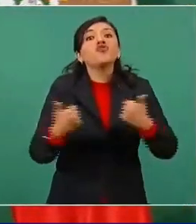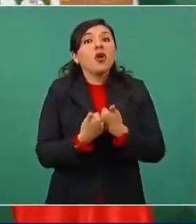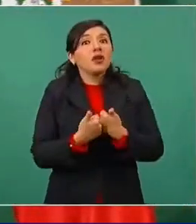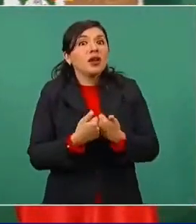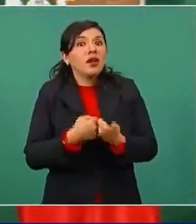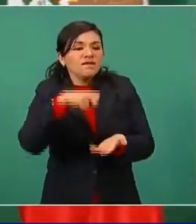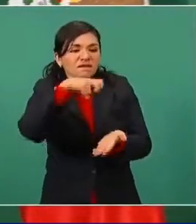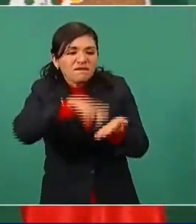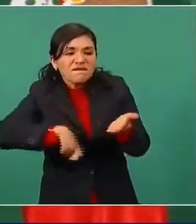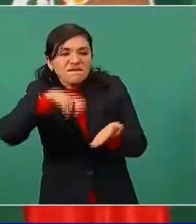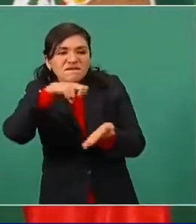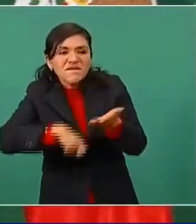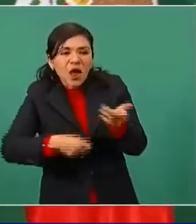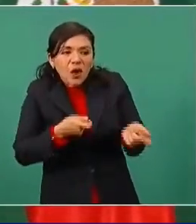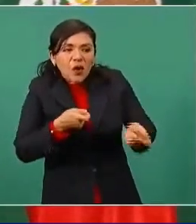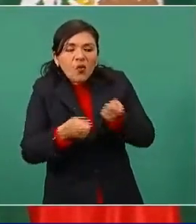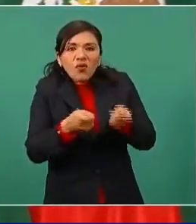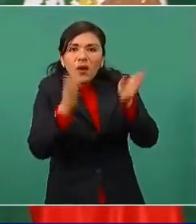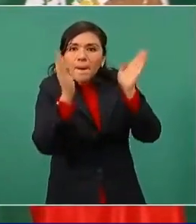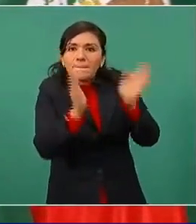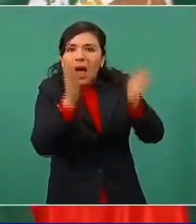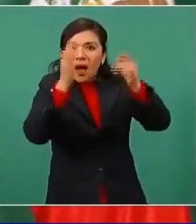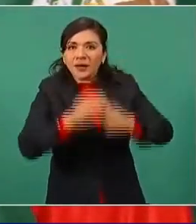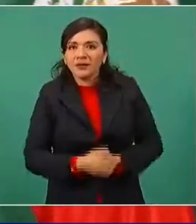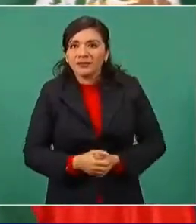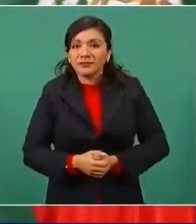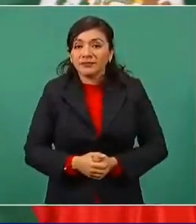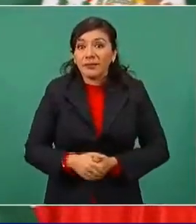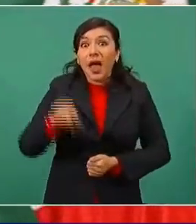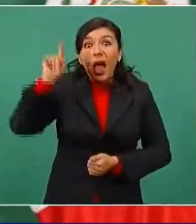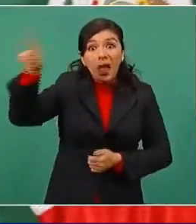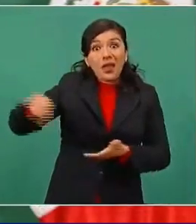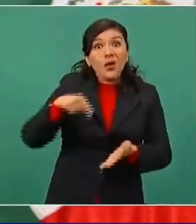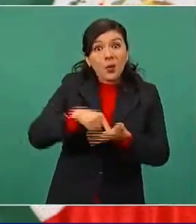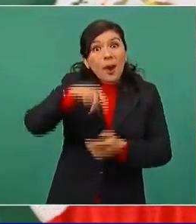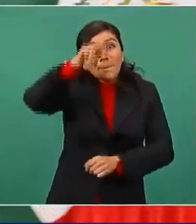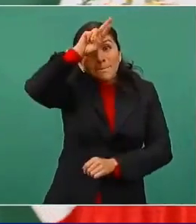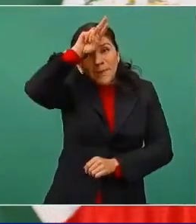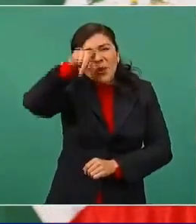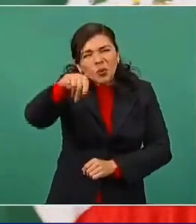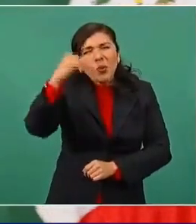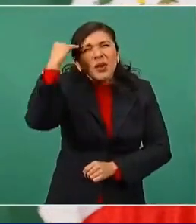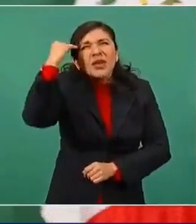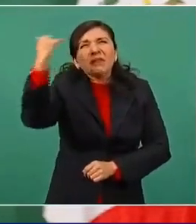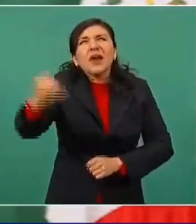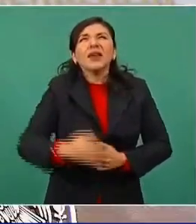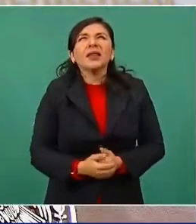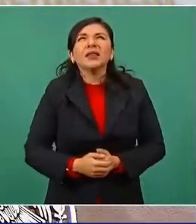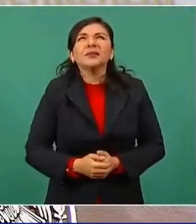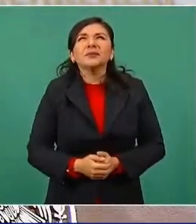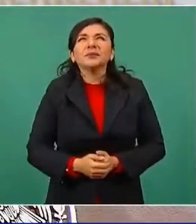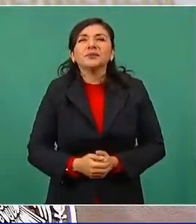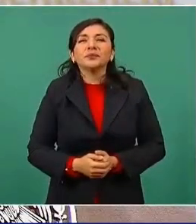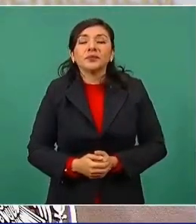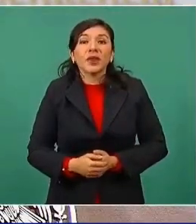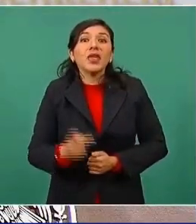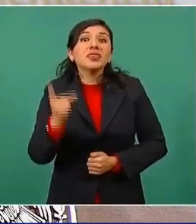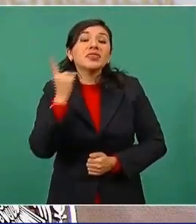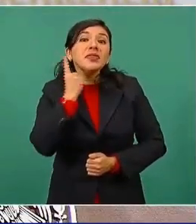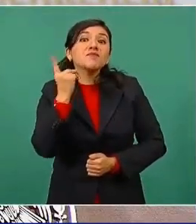apergollado, controlado. El caso del Perú, imagínense, con el 20% de los